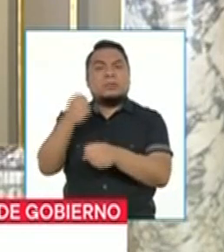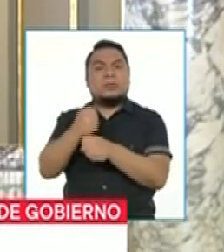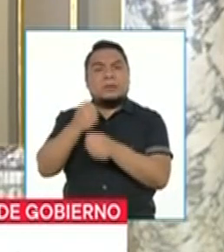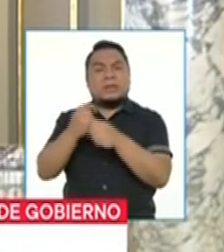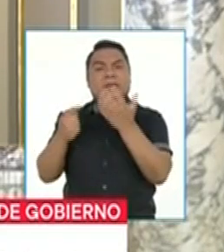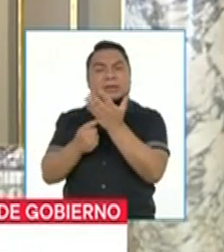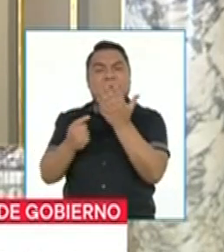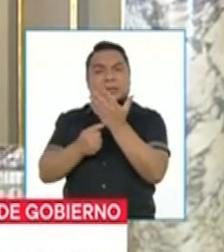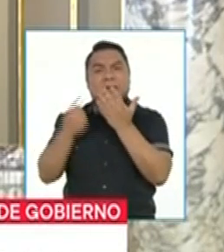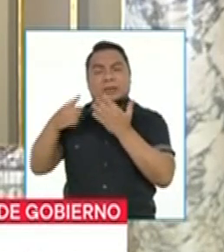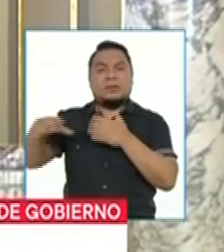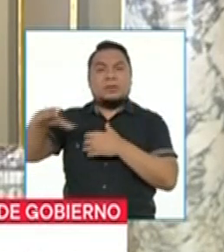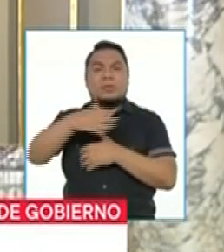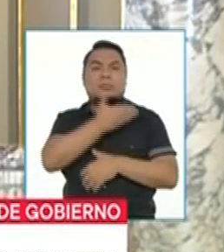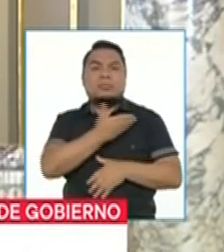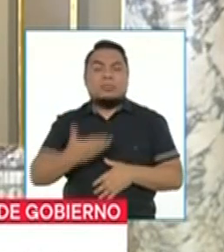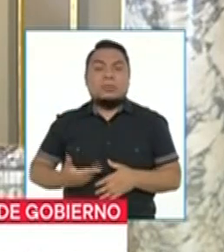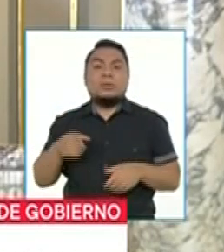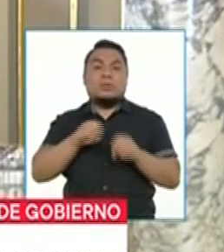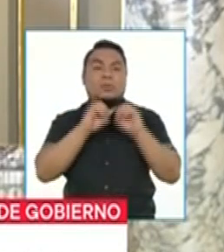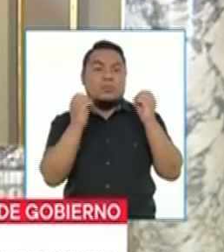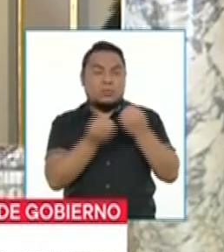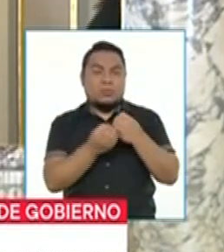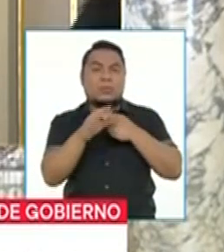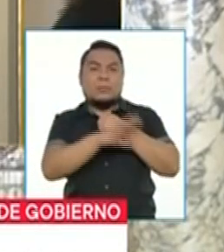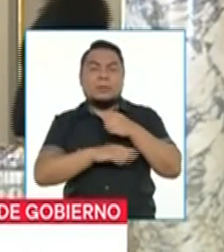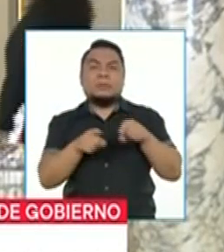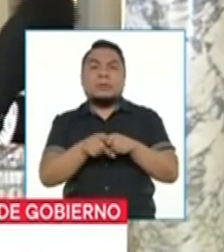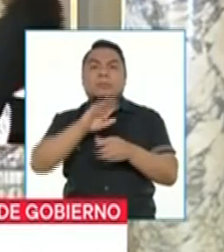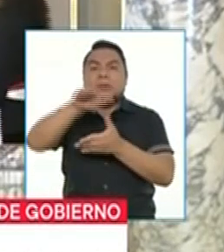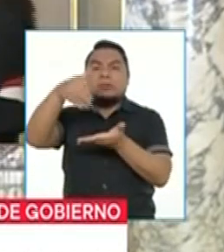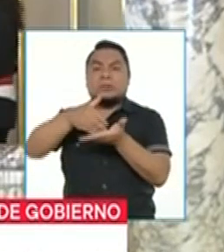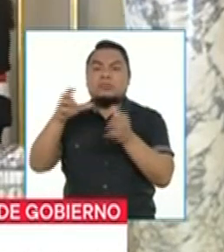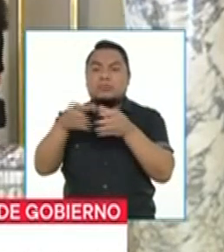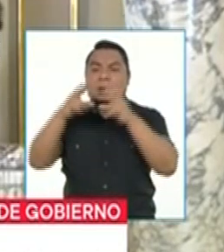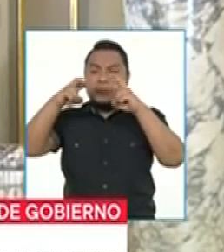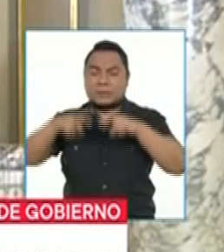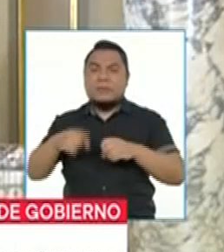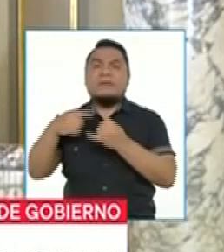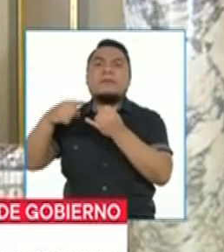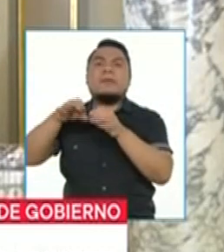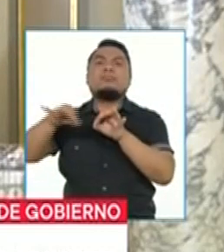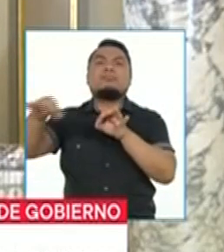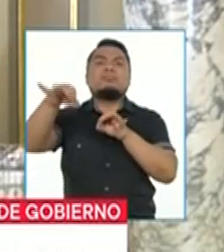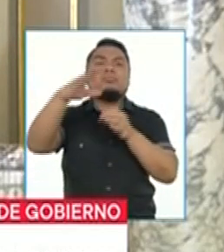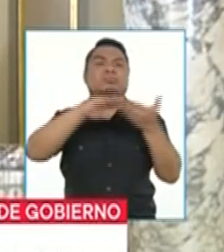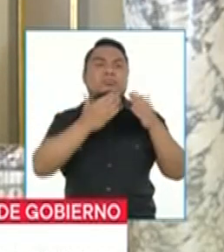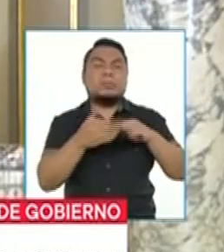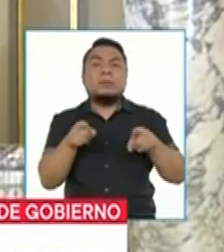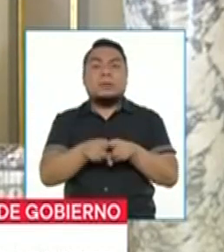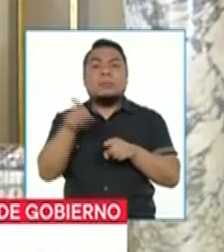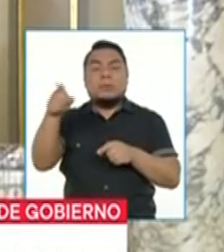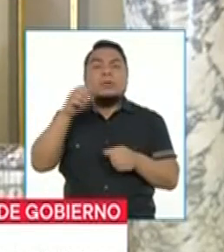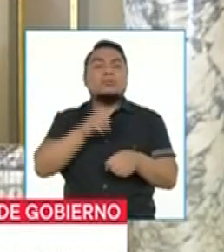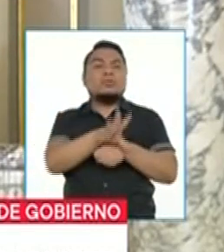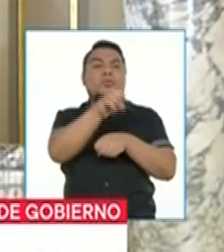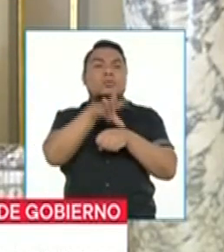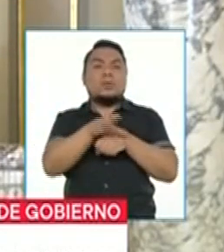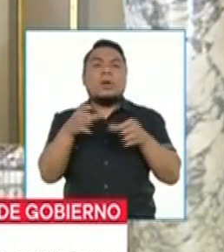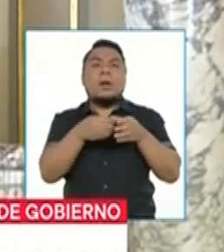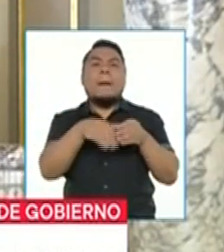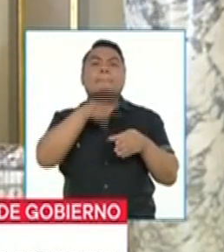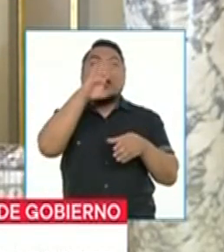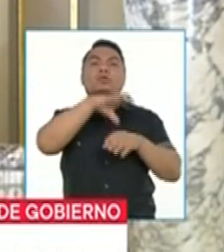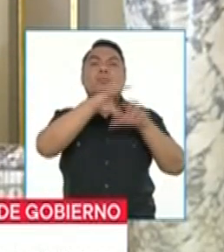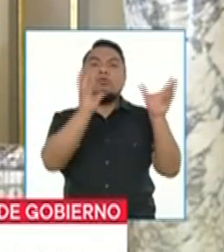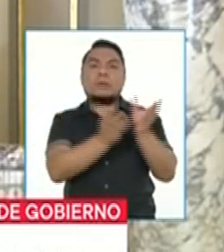Son 18 sectores, más la presidencia del Consejo de Ministros serían 19, pero la presidencia del Consejo de Ministros es transversal, tiene que